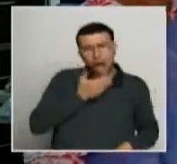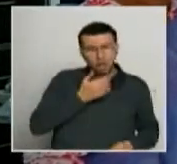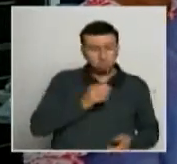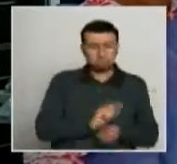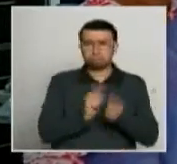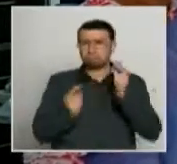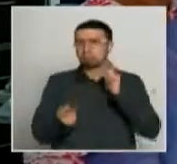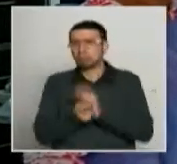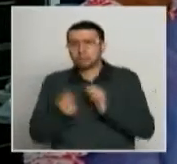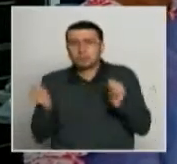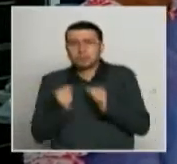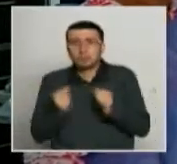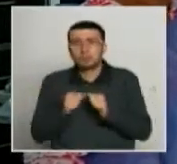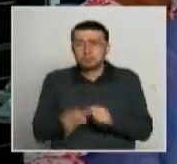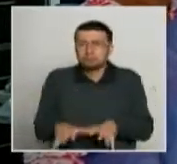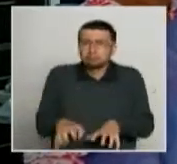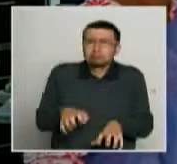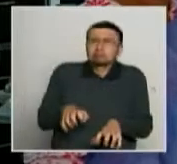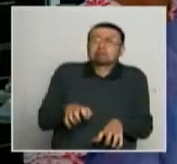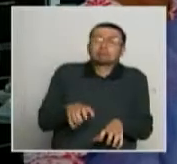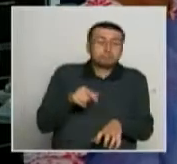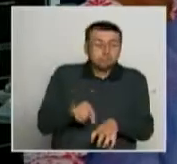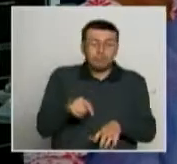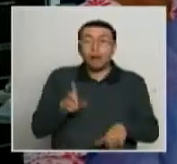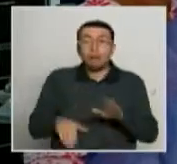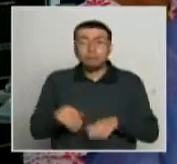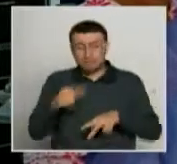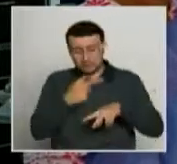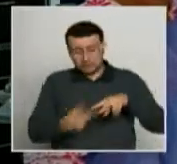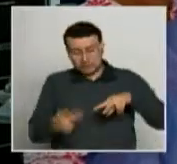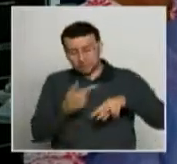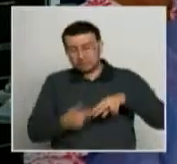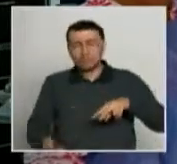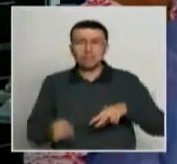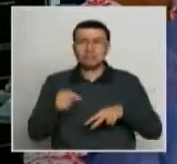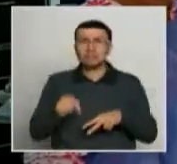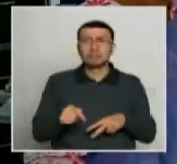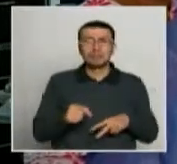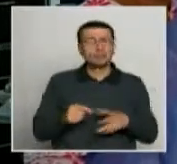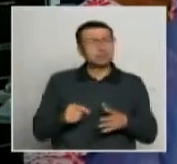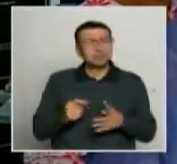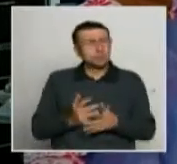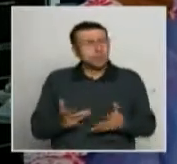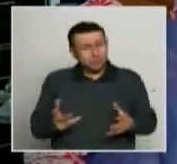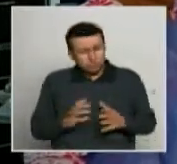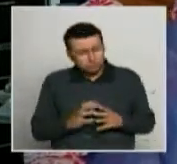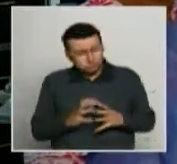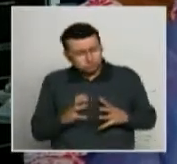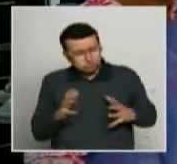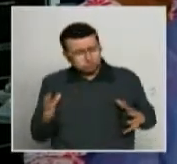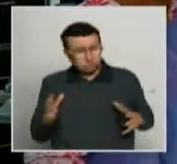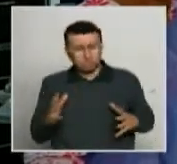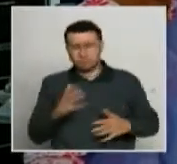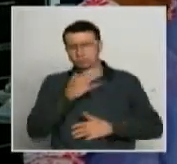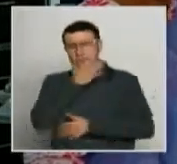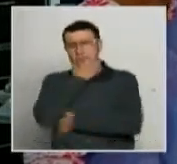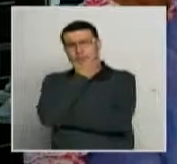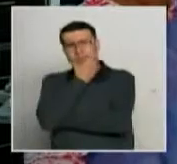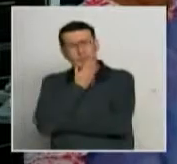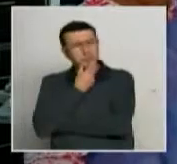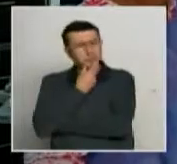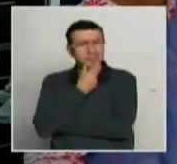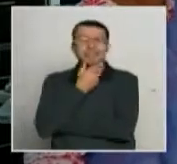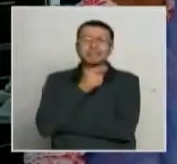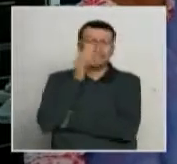piernas, entumecimientos, calambres, edemas, mucha patología que a uno lo hace sospechar como médico que